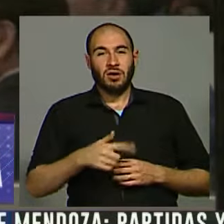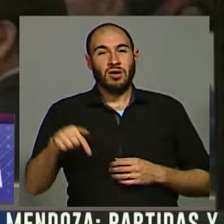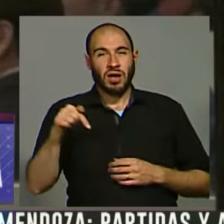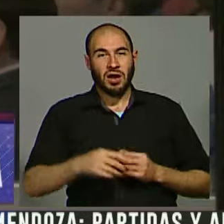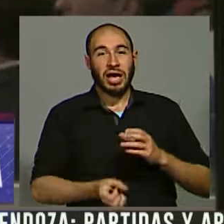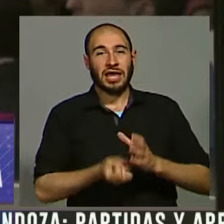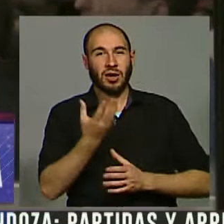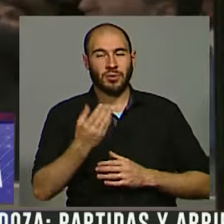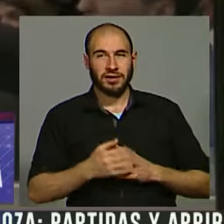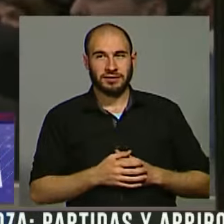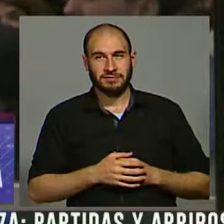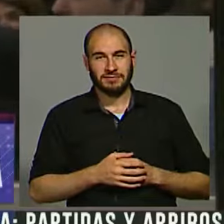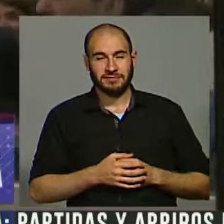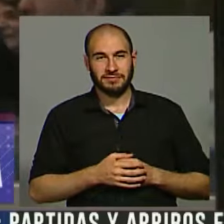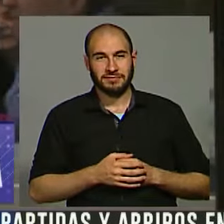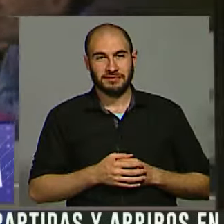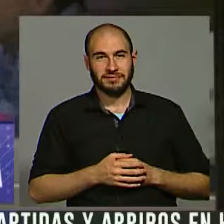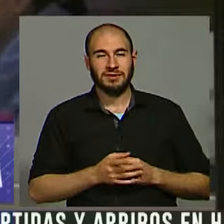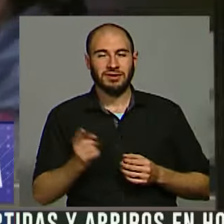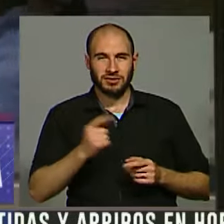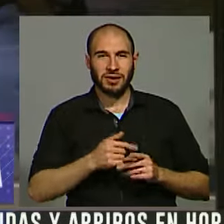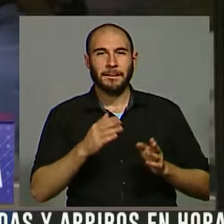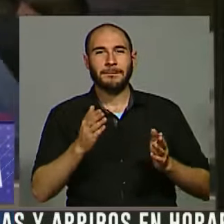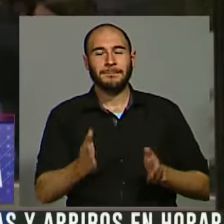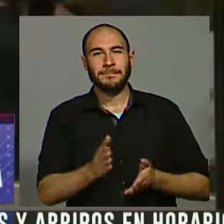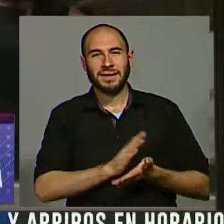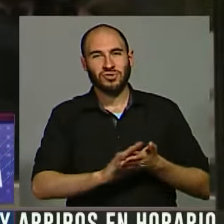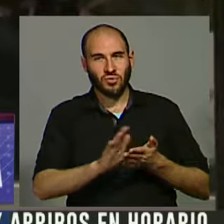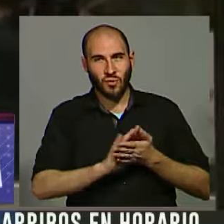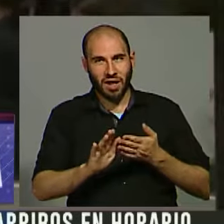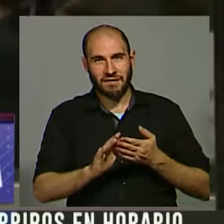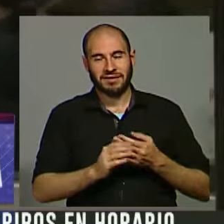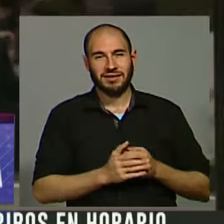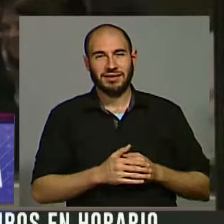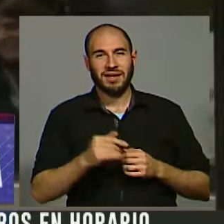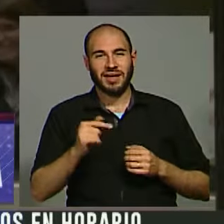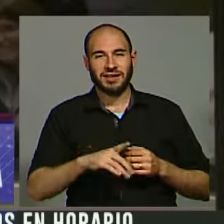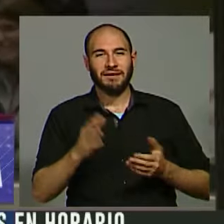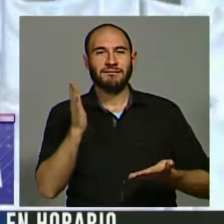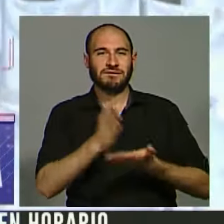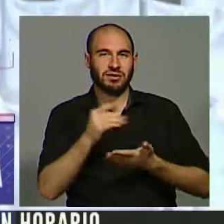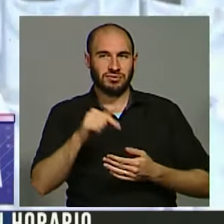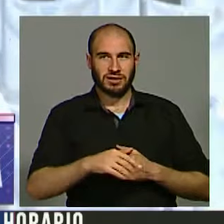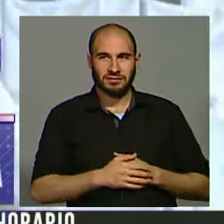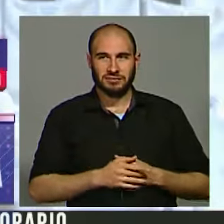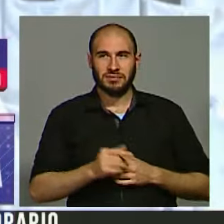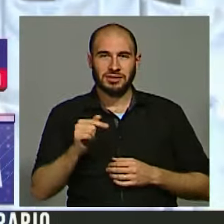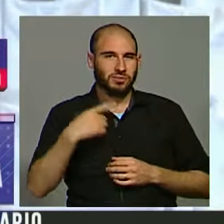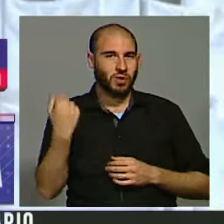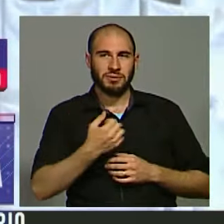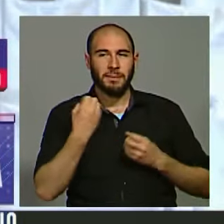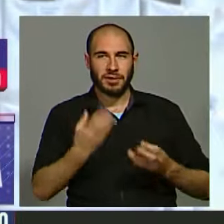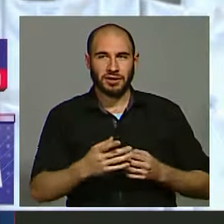de inaugurarlo y transitar una nueva etapa en esta unidad académica. Muy significativo